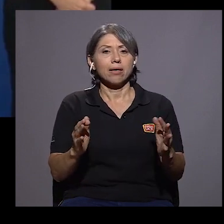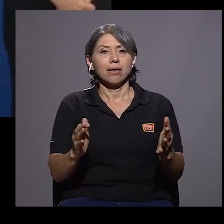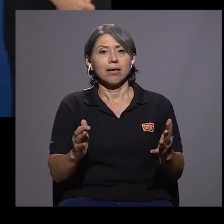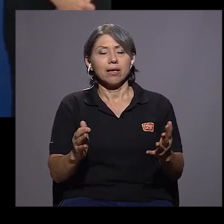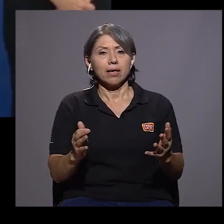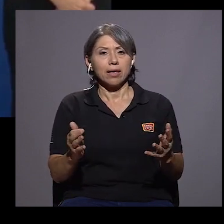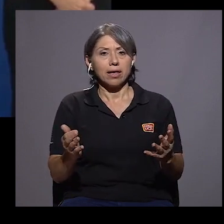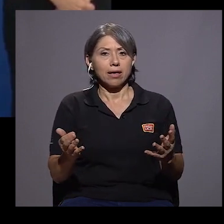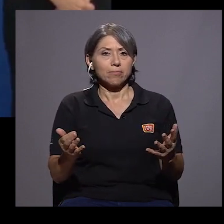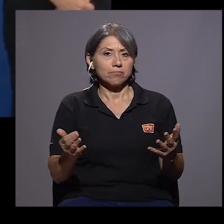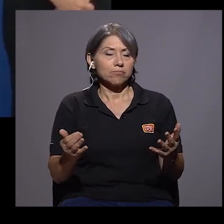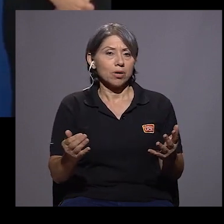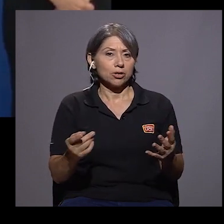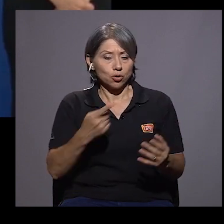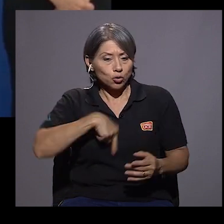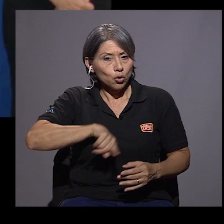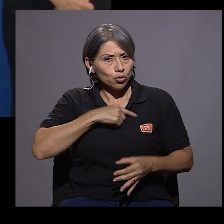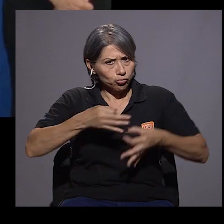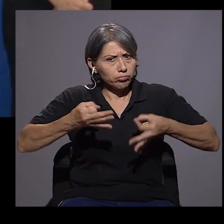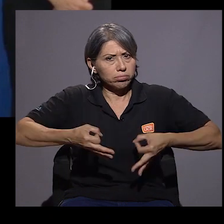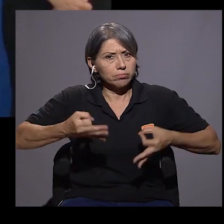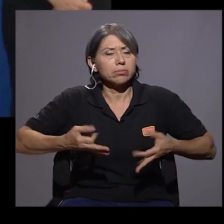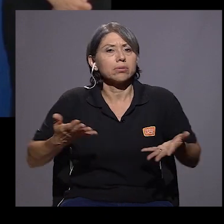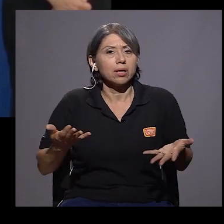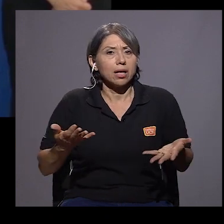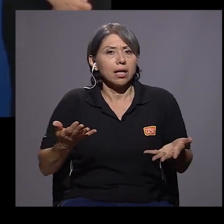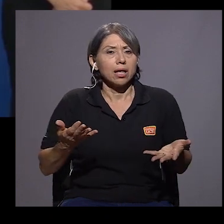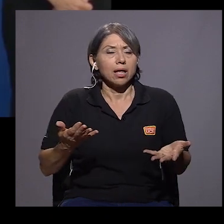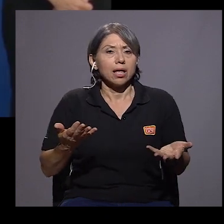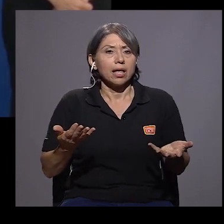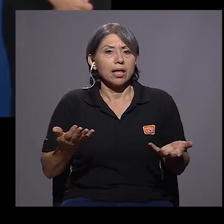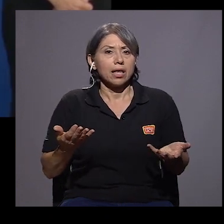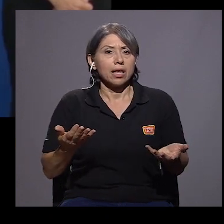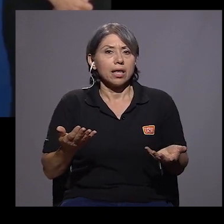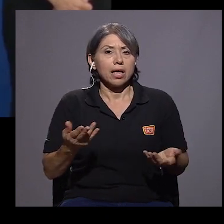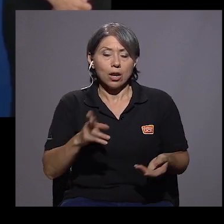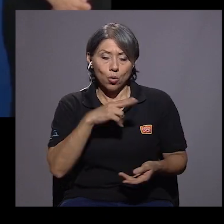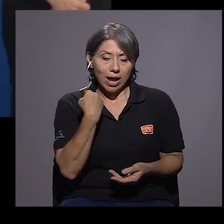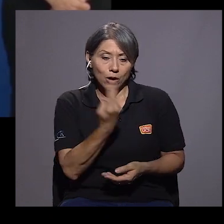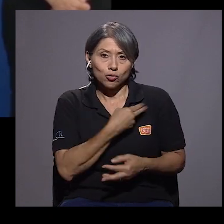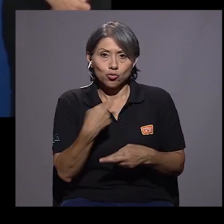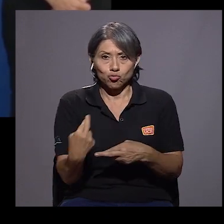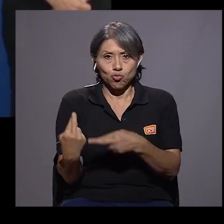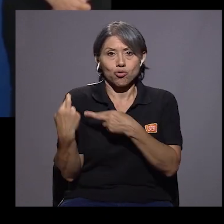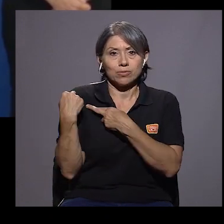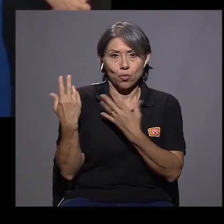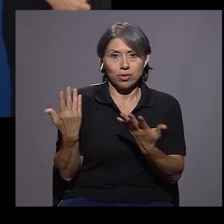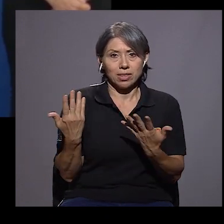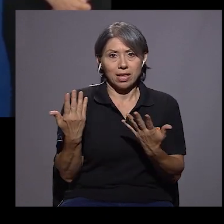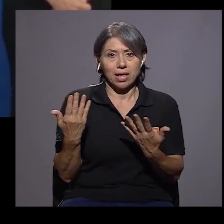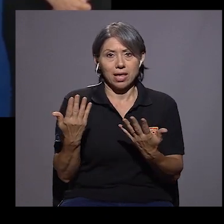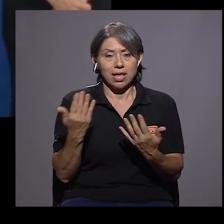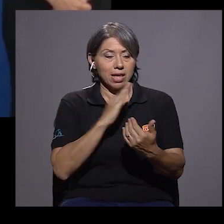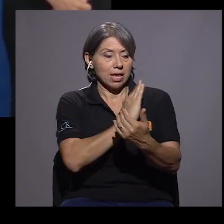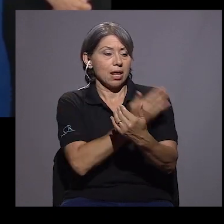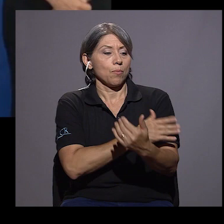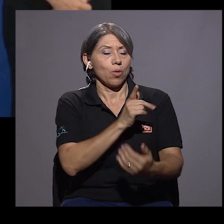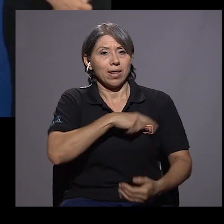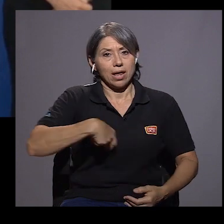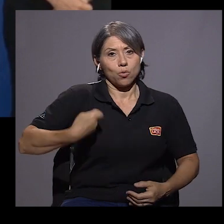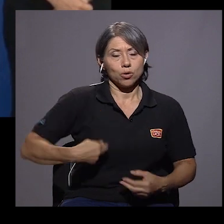toda seguridad pues garantizamos que en lo que a nosotros corresponde, a lo que el Poder Ejecutivo